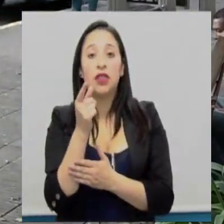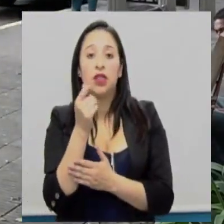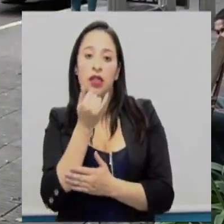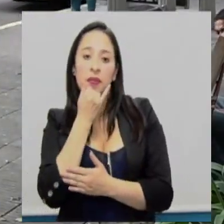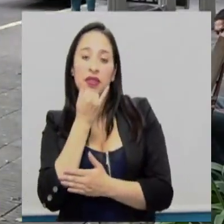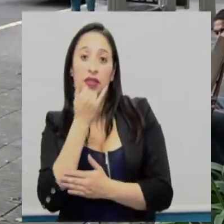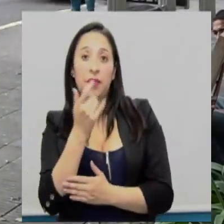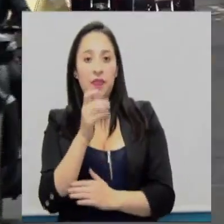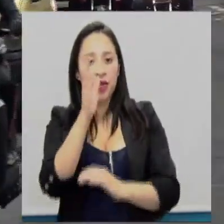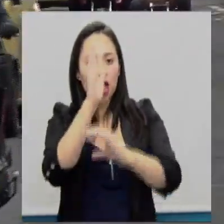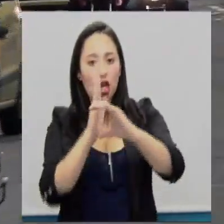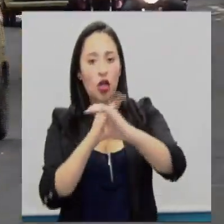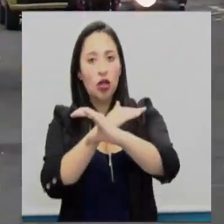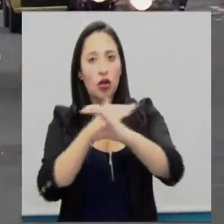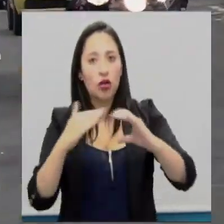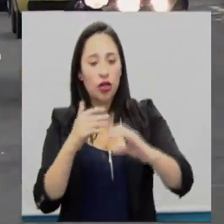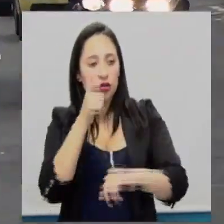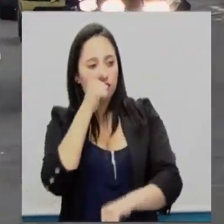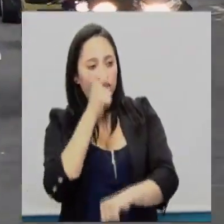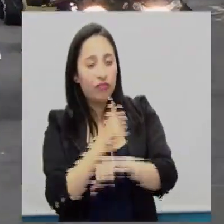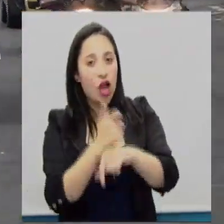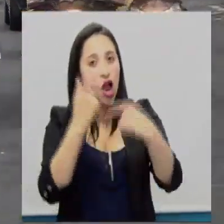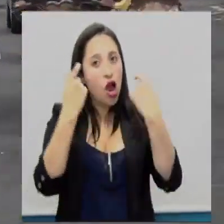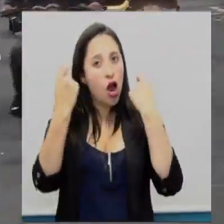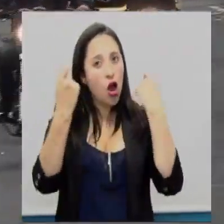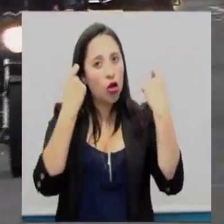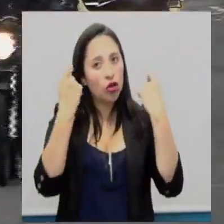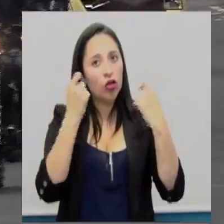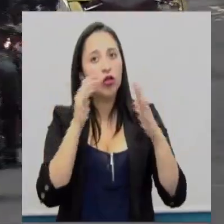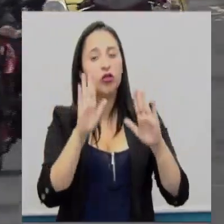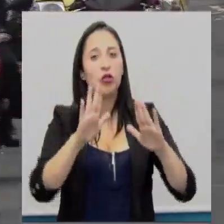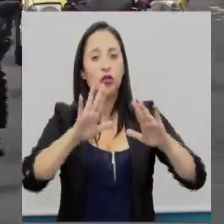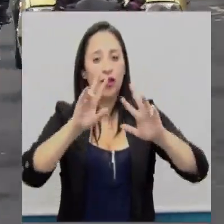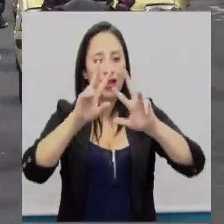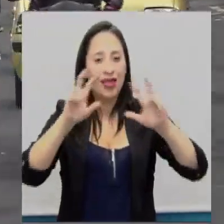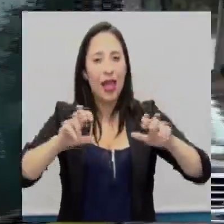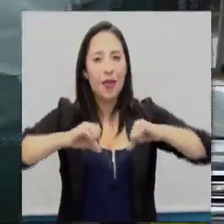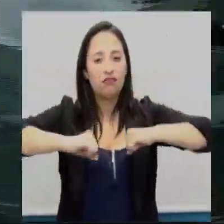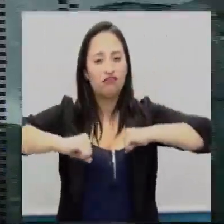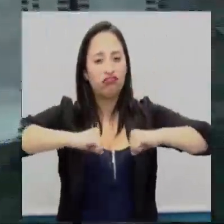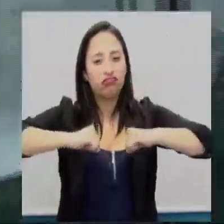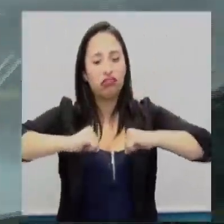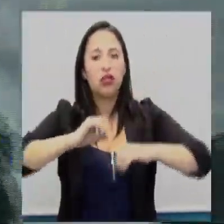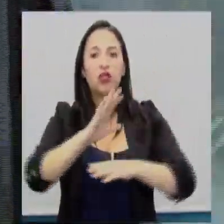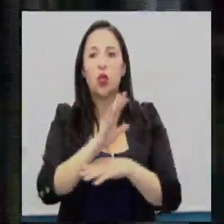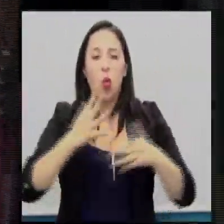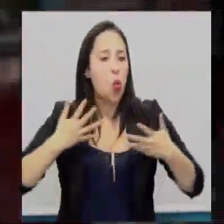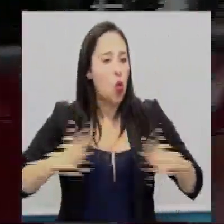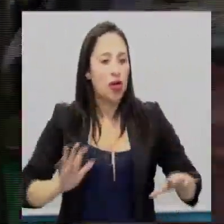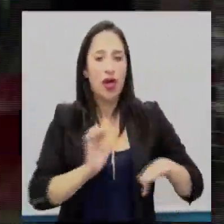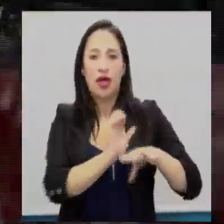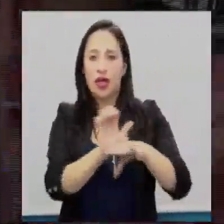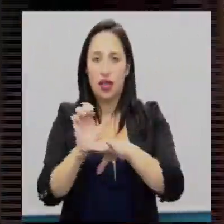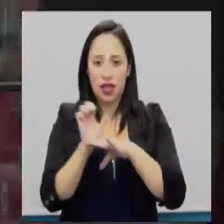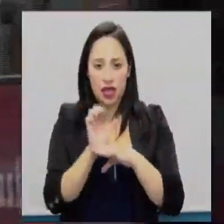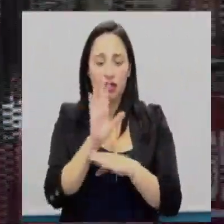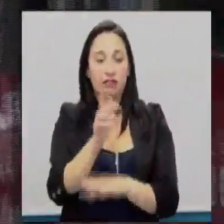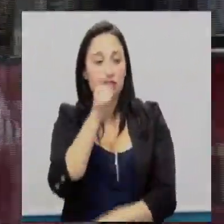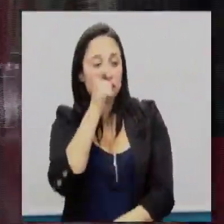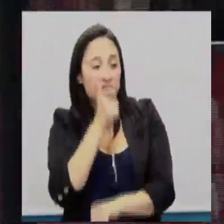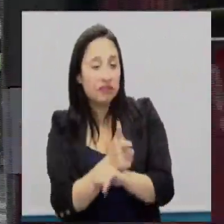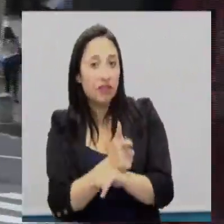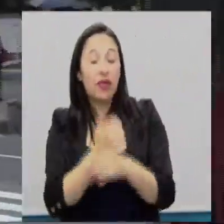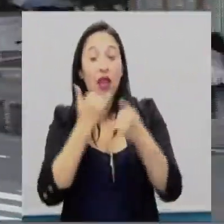especial es la facultad que tiene la Contraloría para ejercer control posterior sobre la gestión fiscal de cualquier entidad